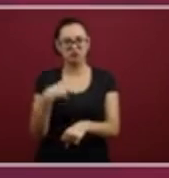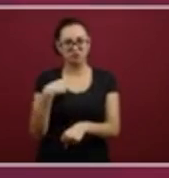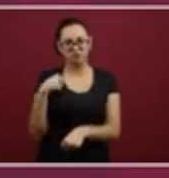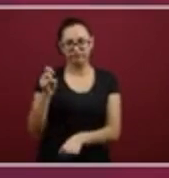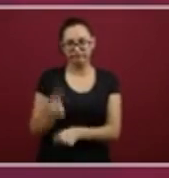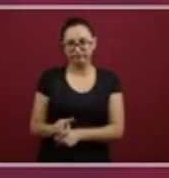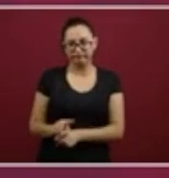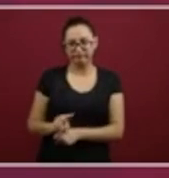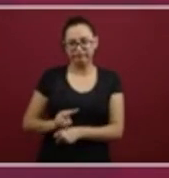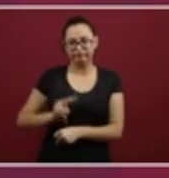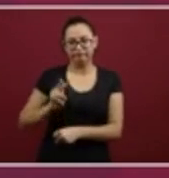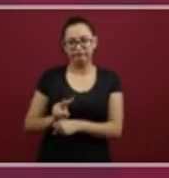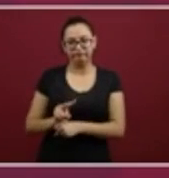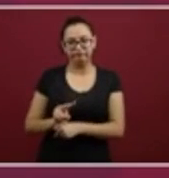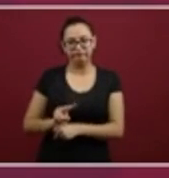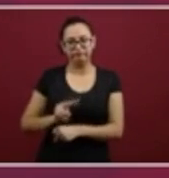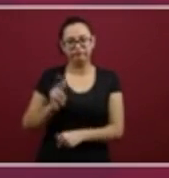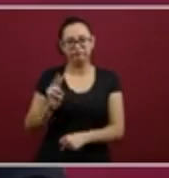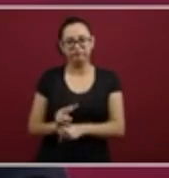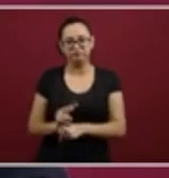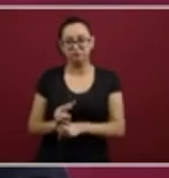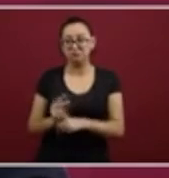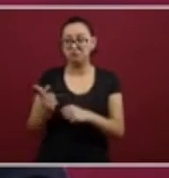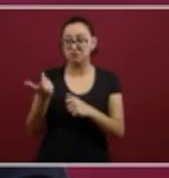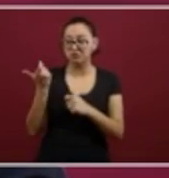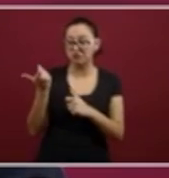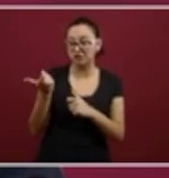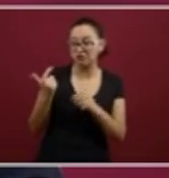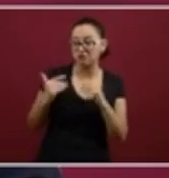pendiente de cómo se mantienen los precios